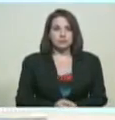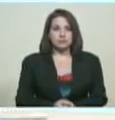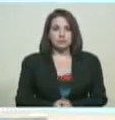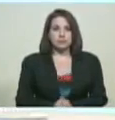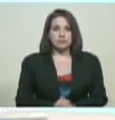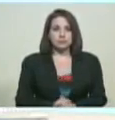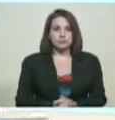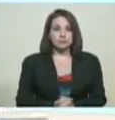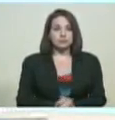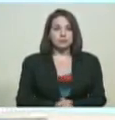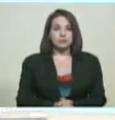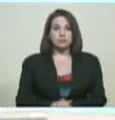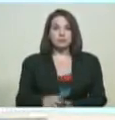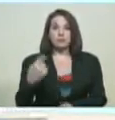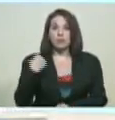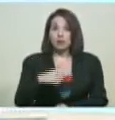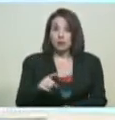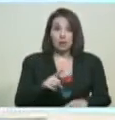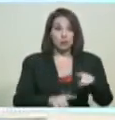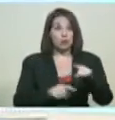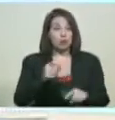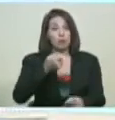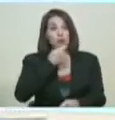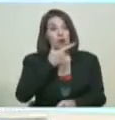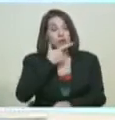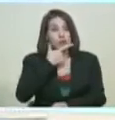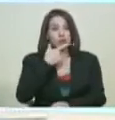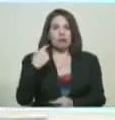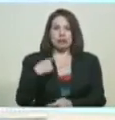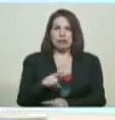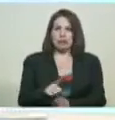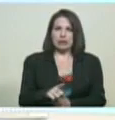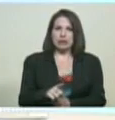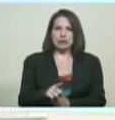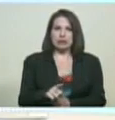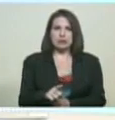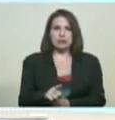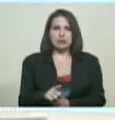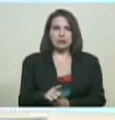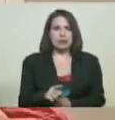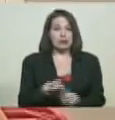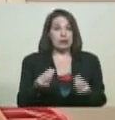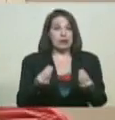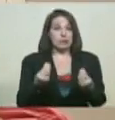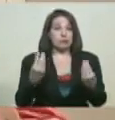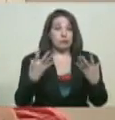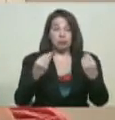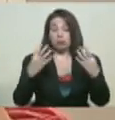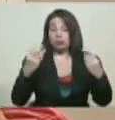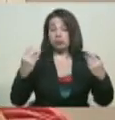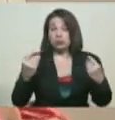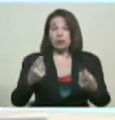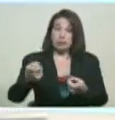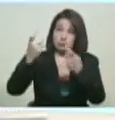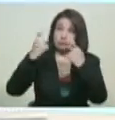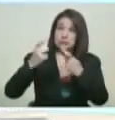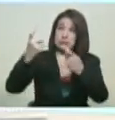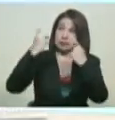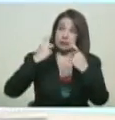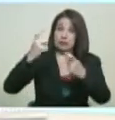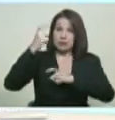el hermoso legado de tener en nuestra vida mil lecciones de nuestro comandante